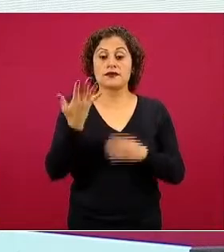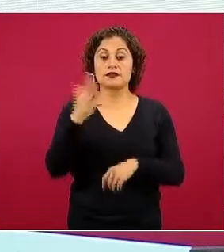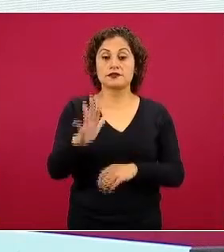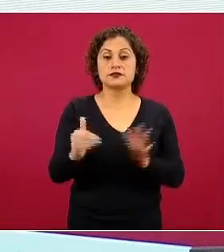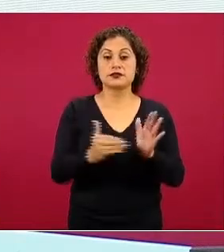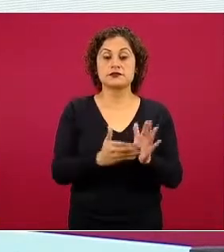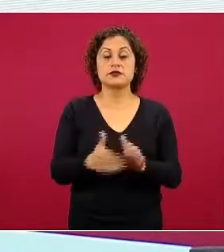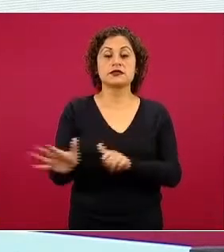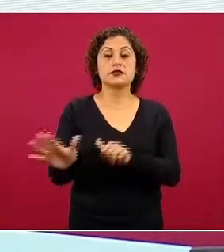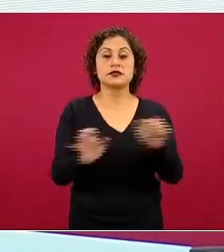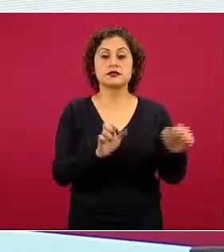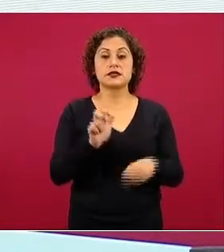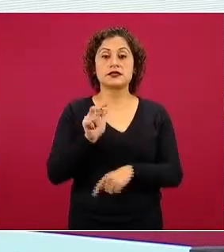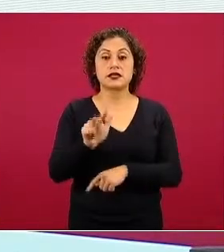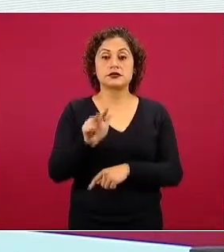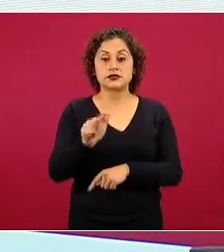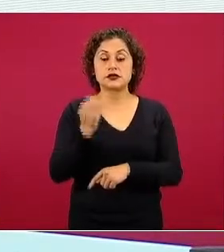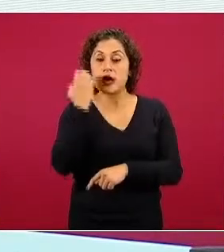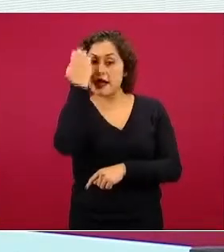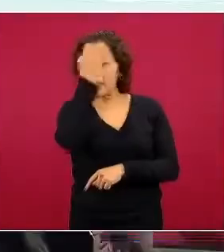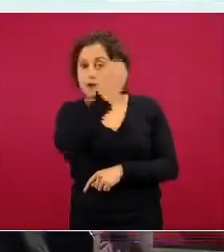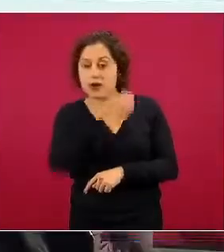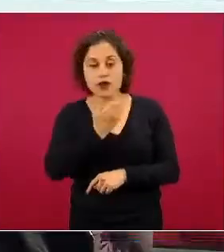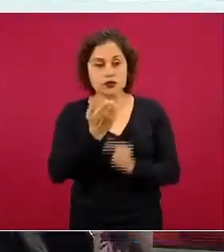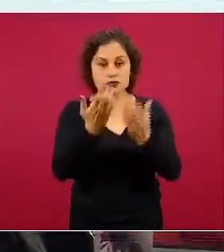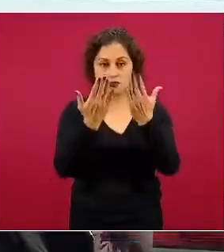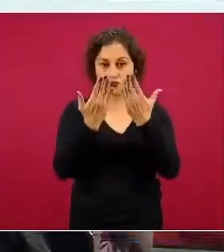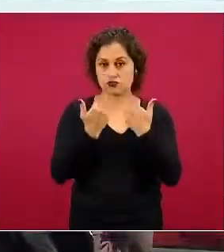10,618 no se les tomó muestra.